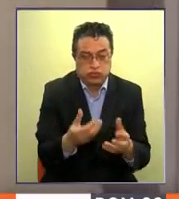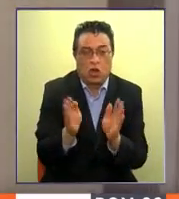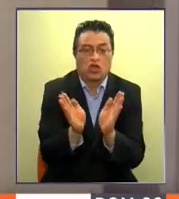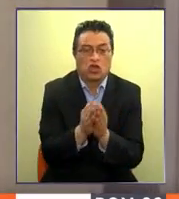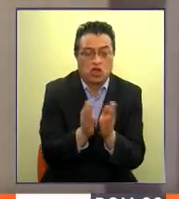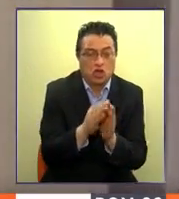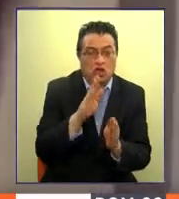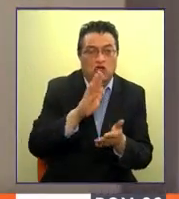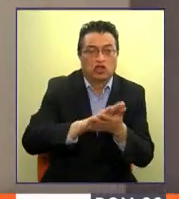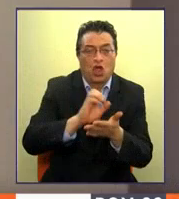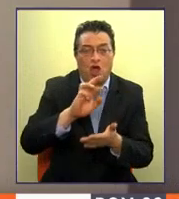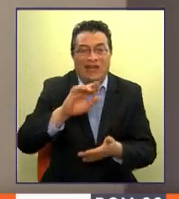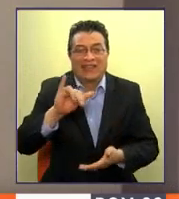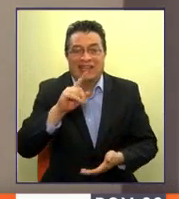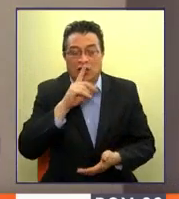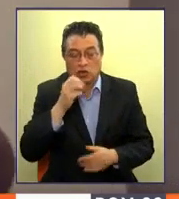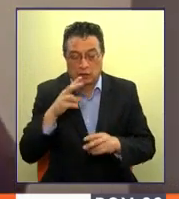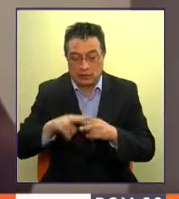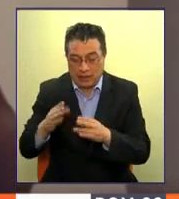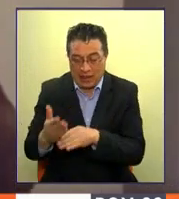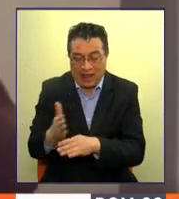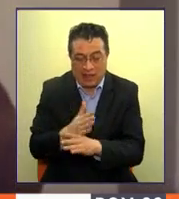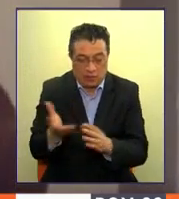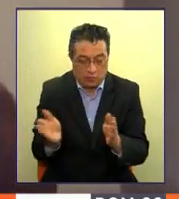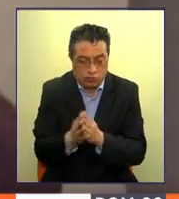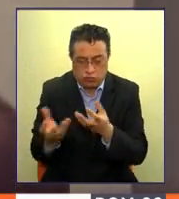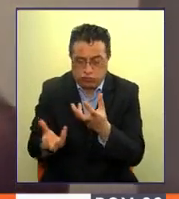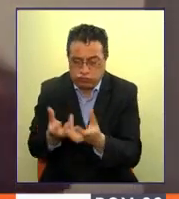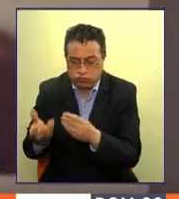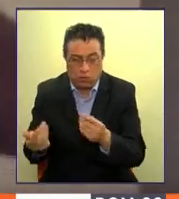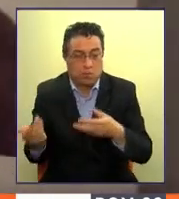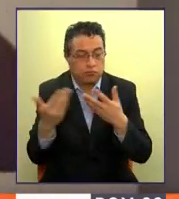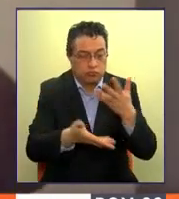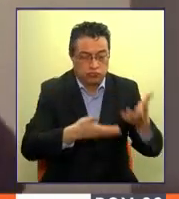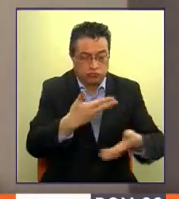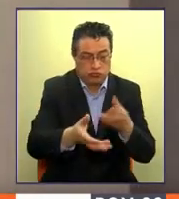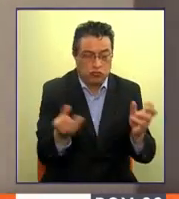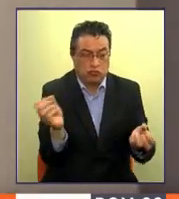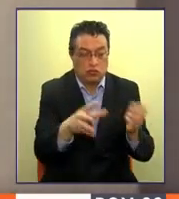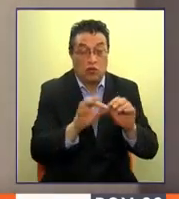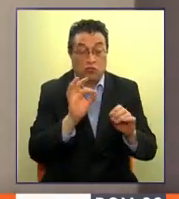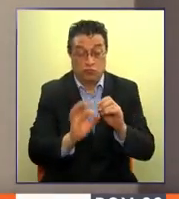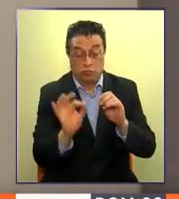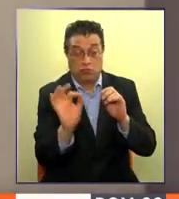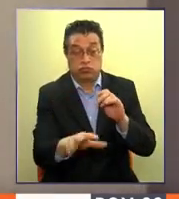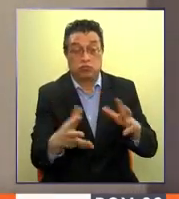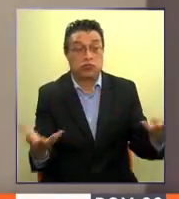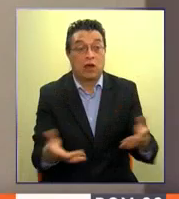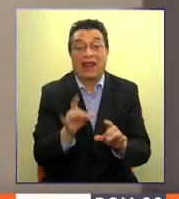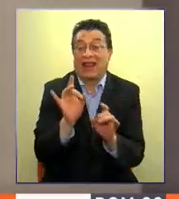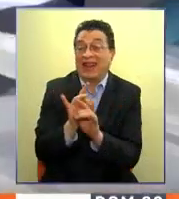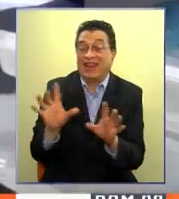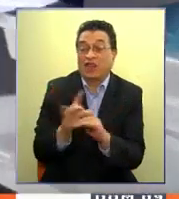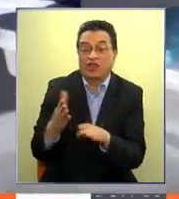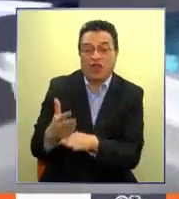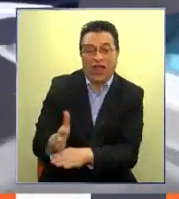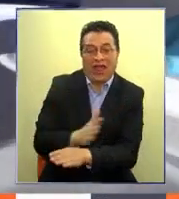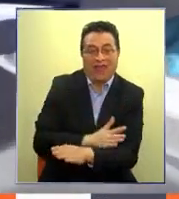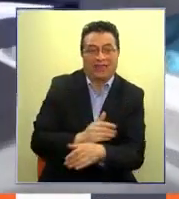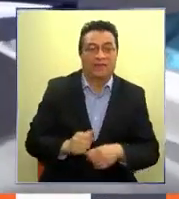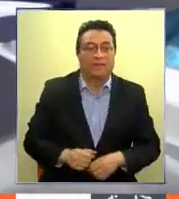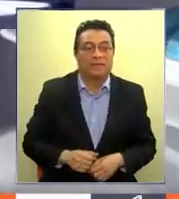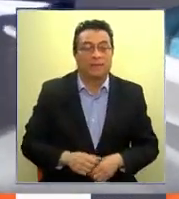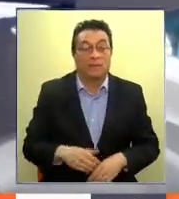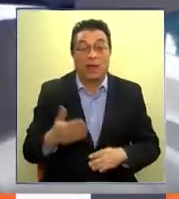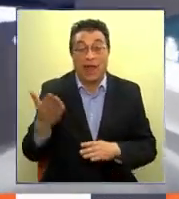para tener un poco preelaborado hoy día para cuando funcionara la paella, la encendiéramos, tuviéramos algunas cosas prelistas. Antes del